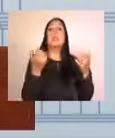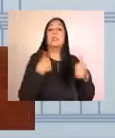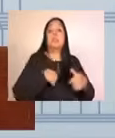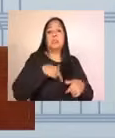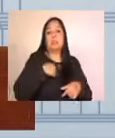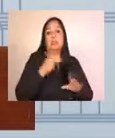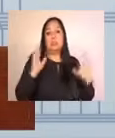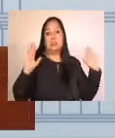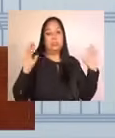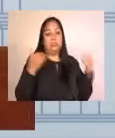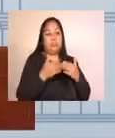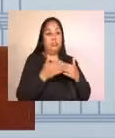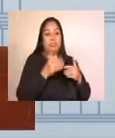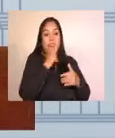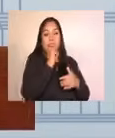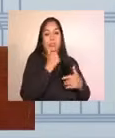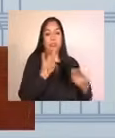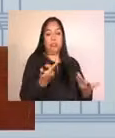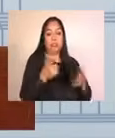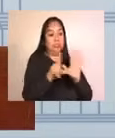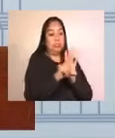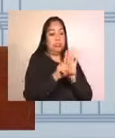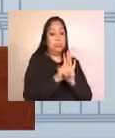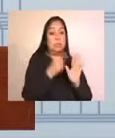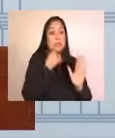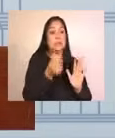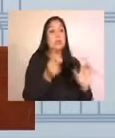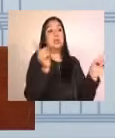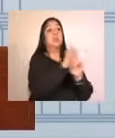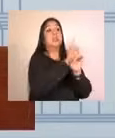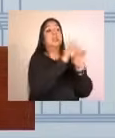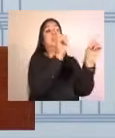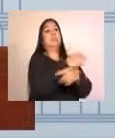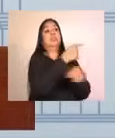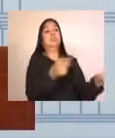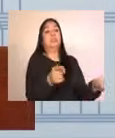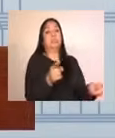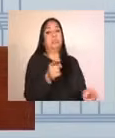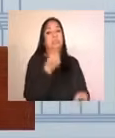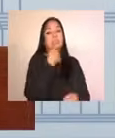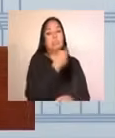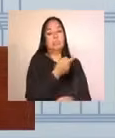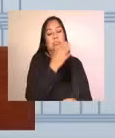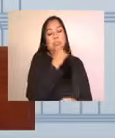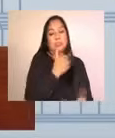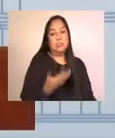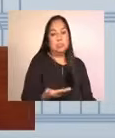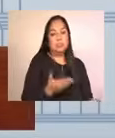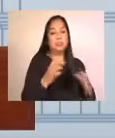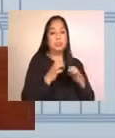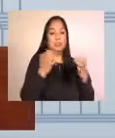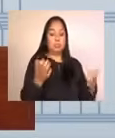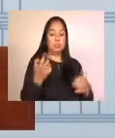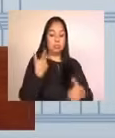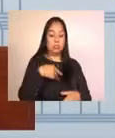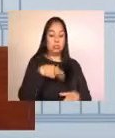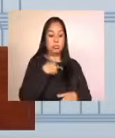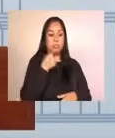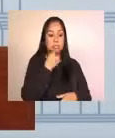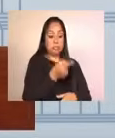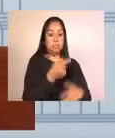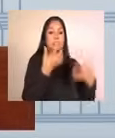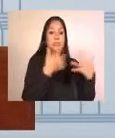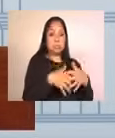ningún elemento legal para poder desestimar una oferta. En tal sentido, pues, que para nosotros que sean